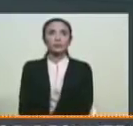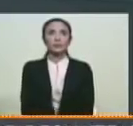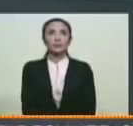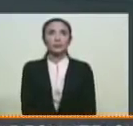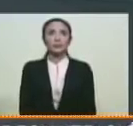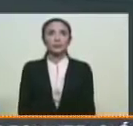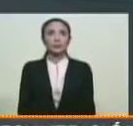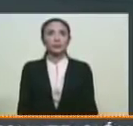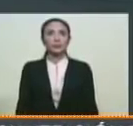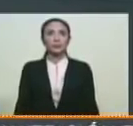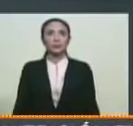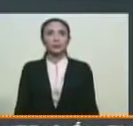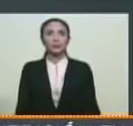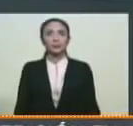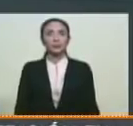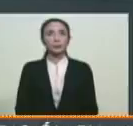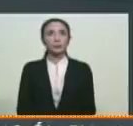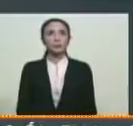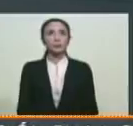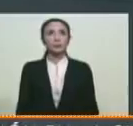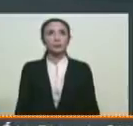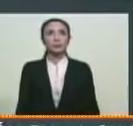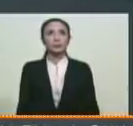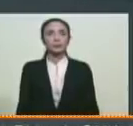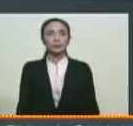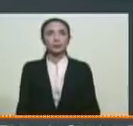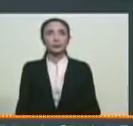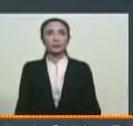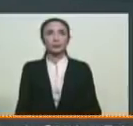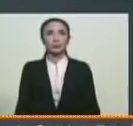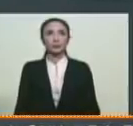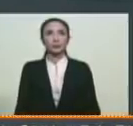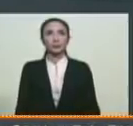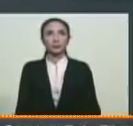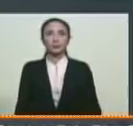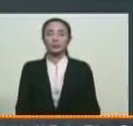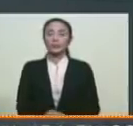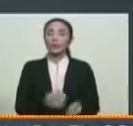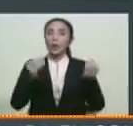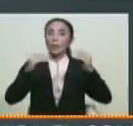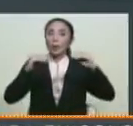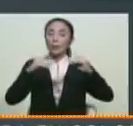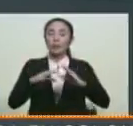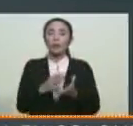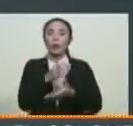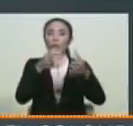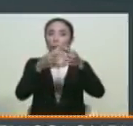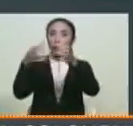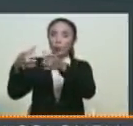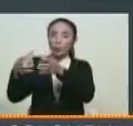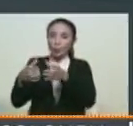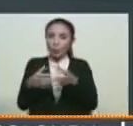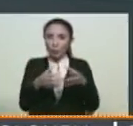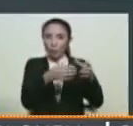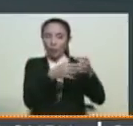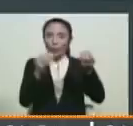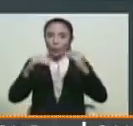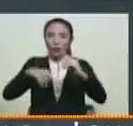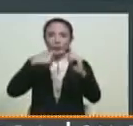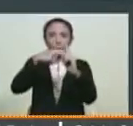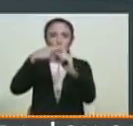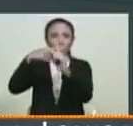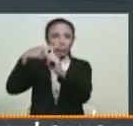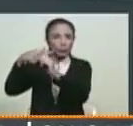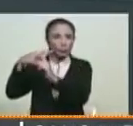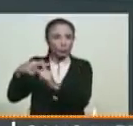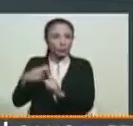el Movimiento Electoral del Pueblo. Si sumamos todo lo que da y el movimiento Somos Venezuela, que ha surgido